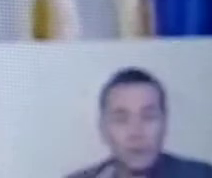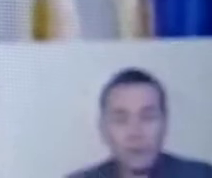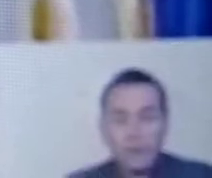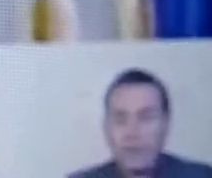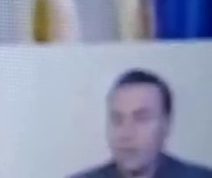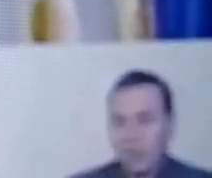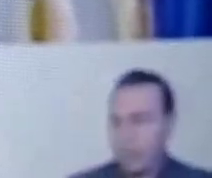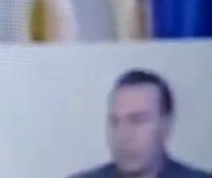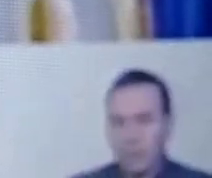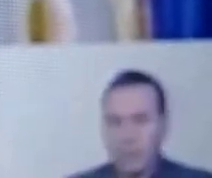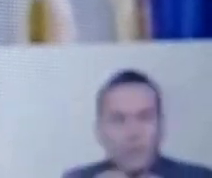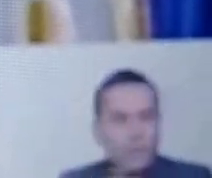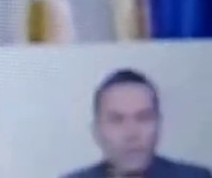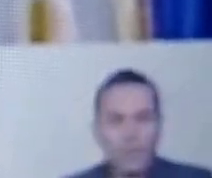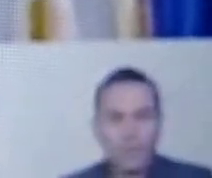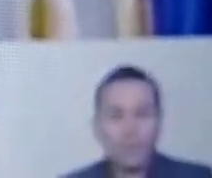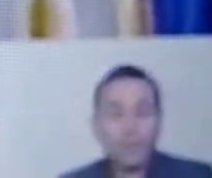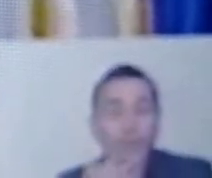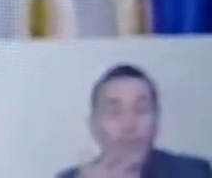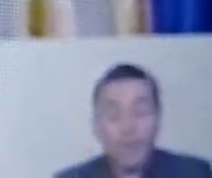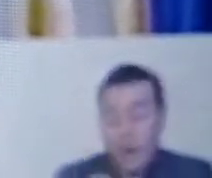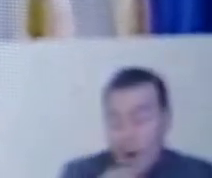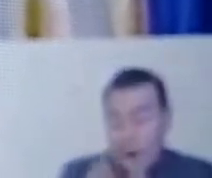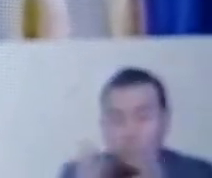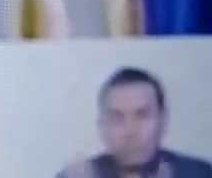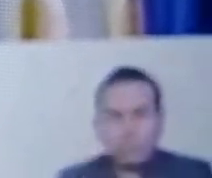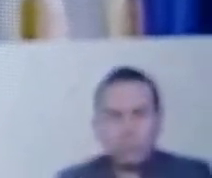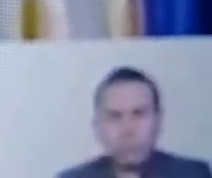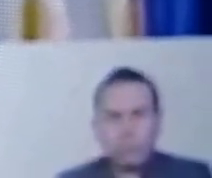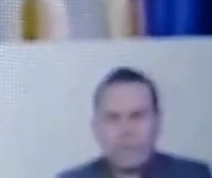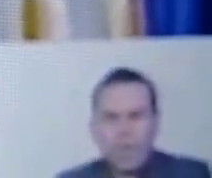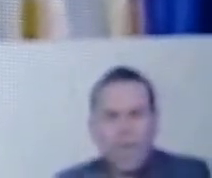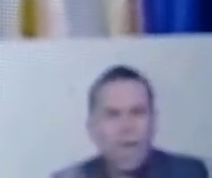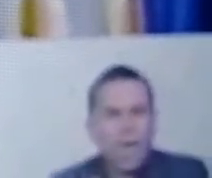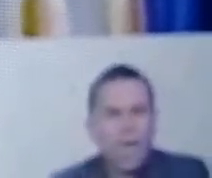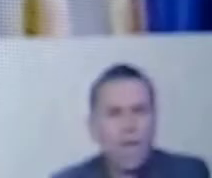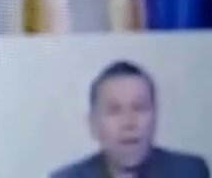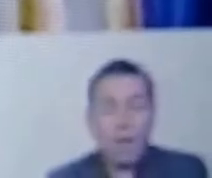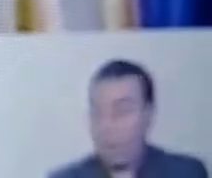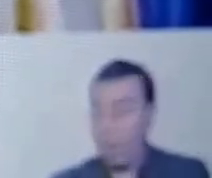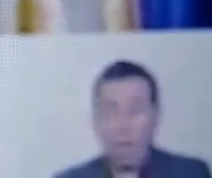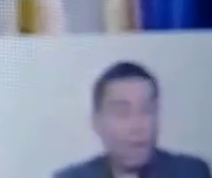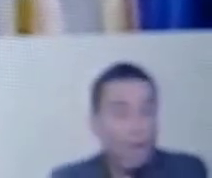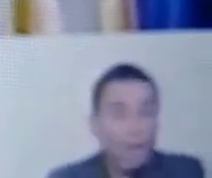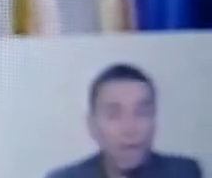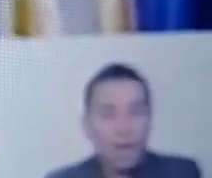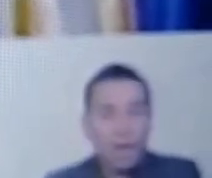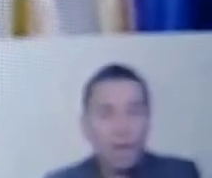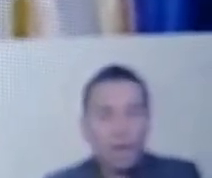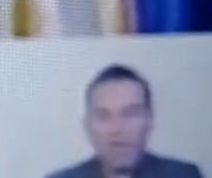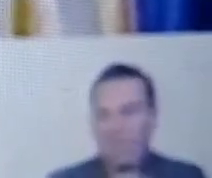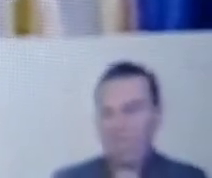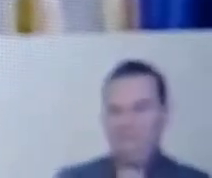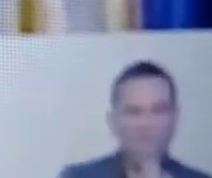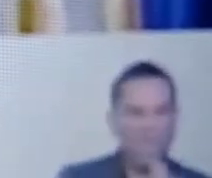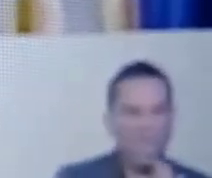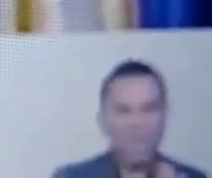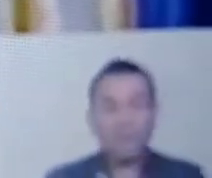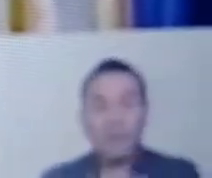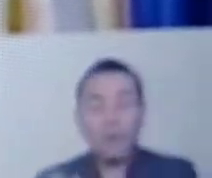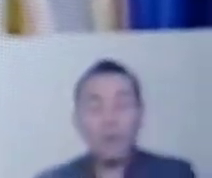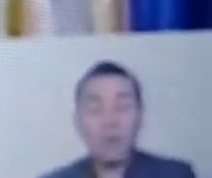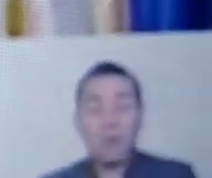perder. Estamos en un mundo cada vez más acelerado, más desunido, más ansioso, más pesimista y más individualista. Un mundo